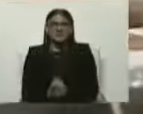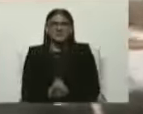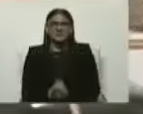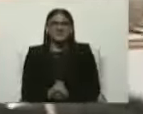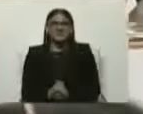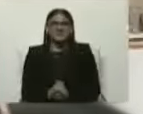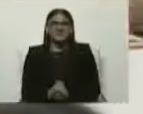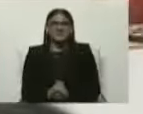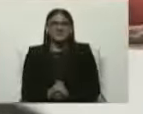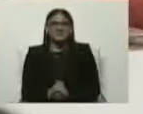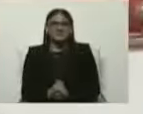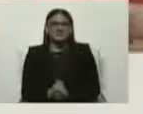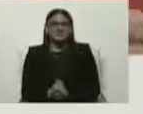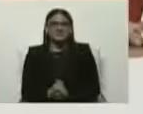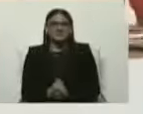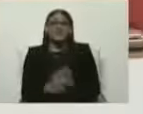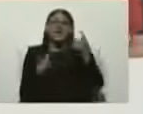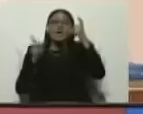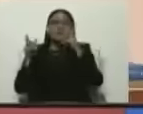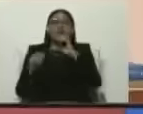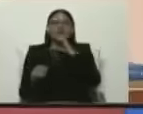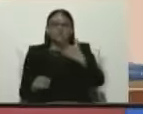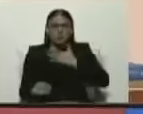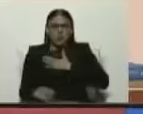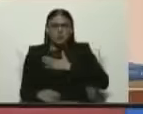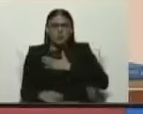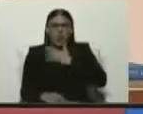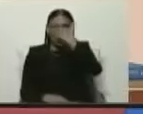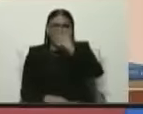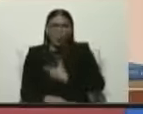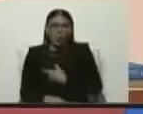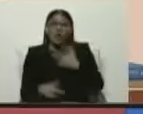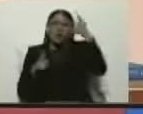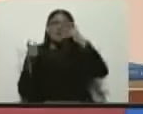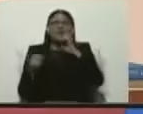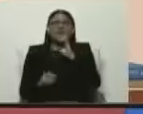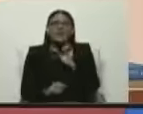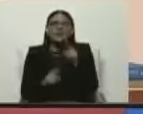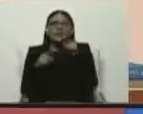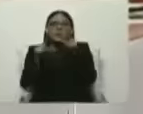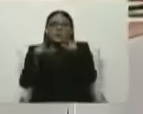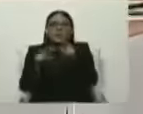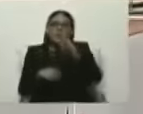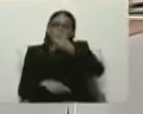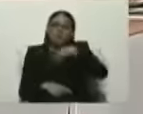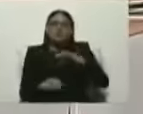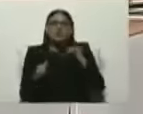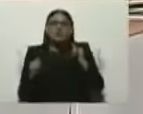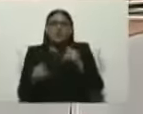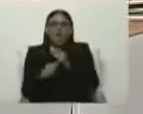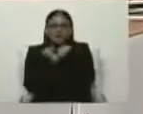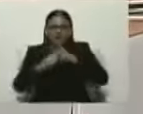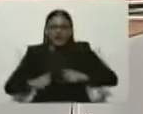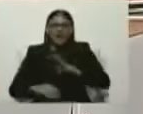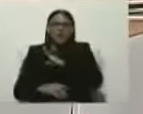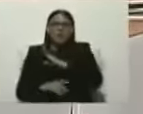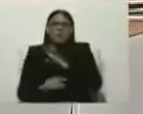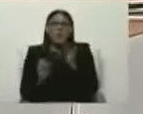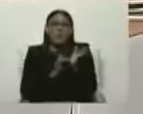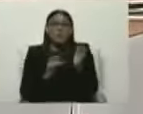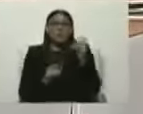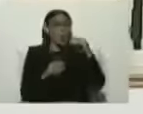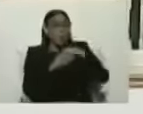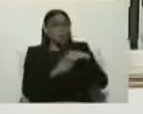Chávez soy yo. Chávez tú. Estamos los guerreros del